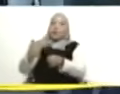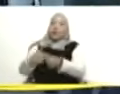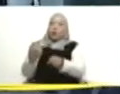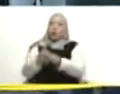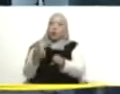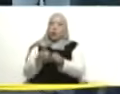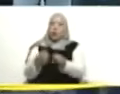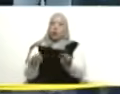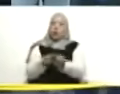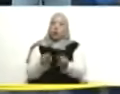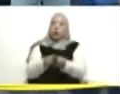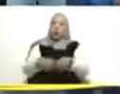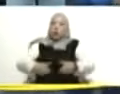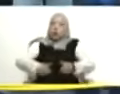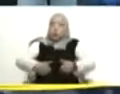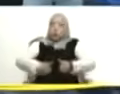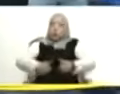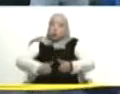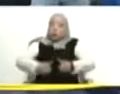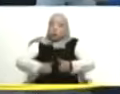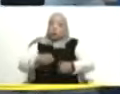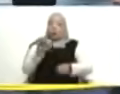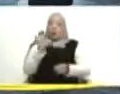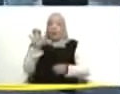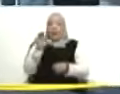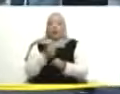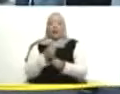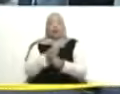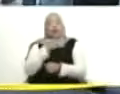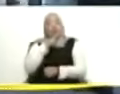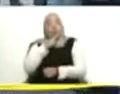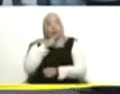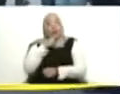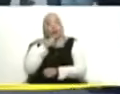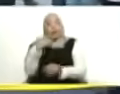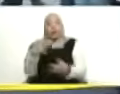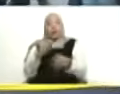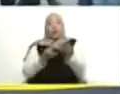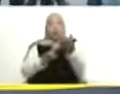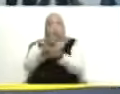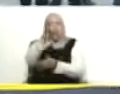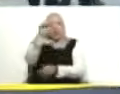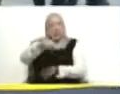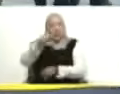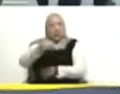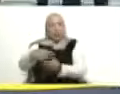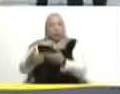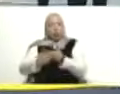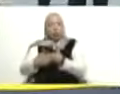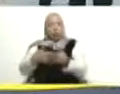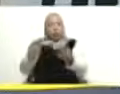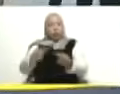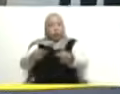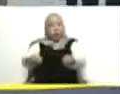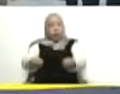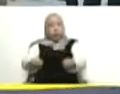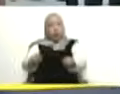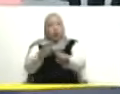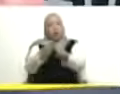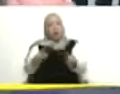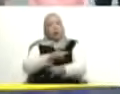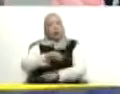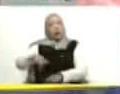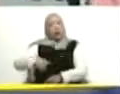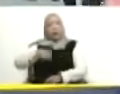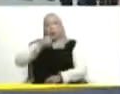las vísceras de nuestra patria. Misiles lanzaron, cayeron, destruyeron, pero ahora vamos